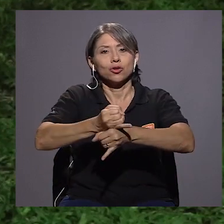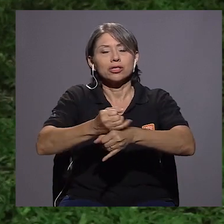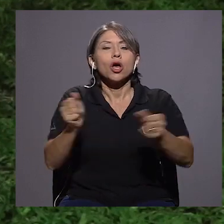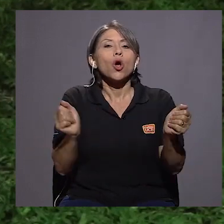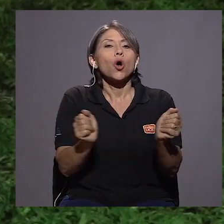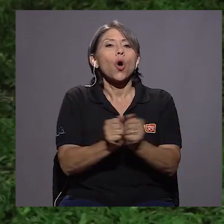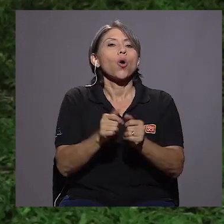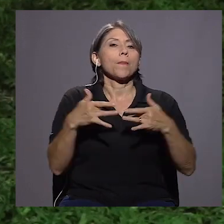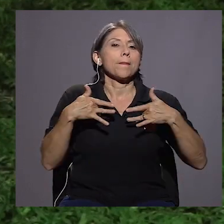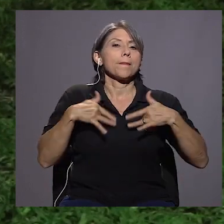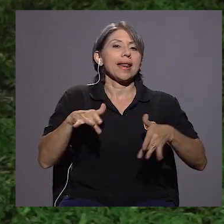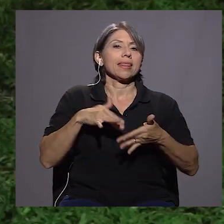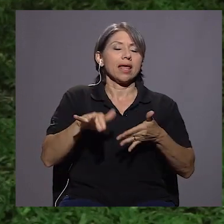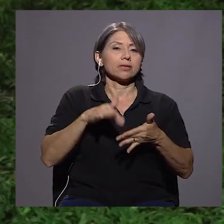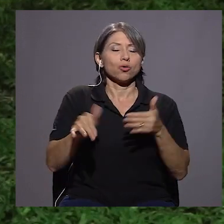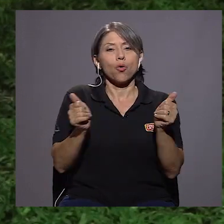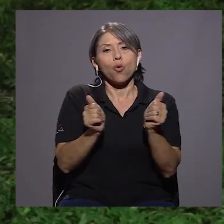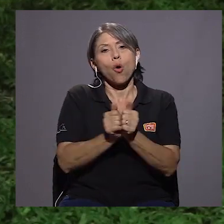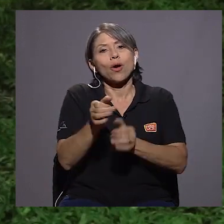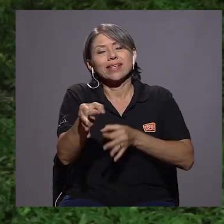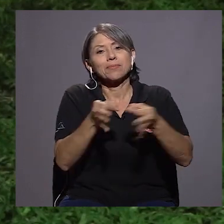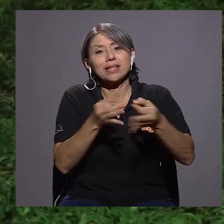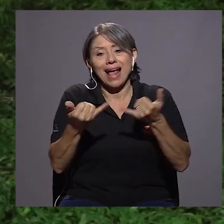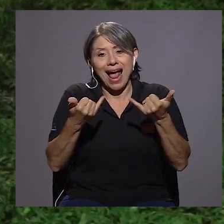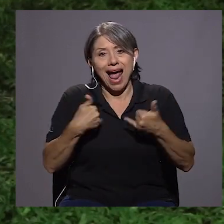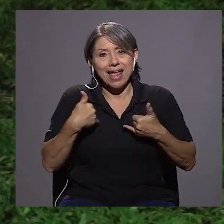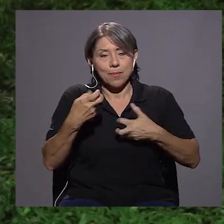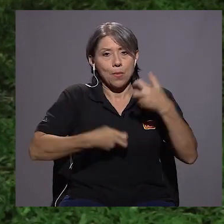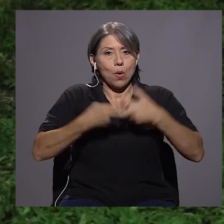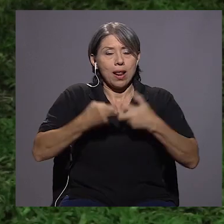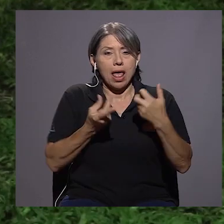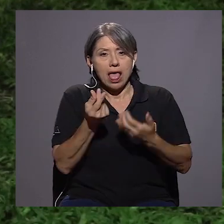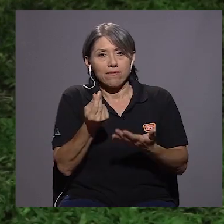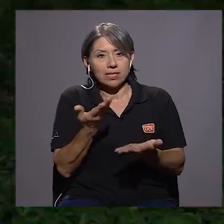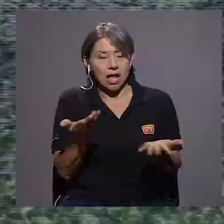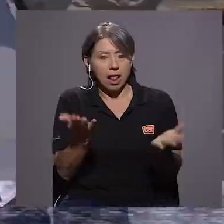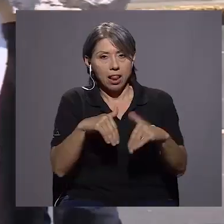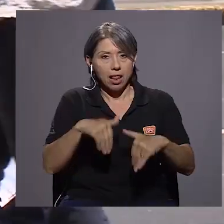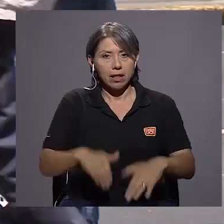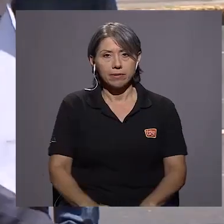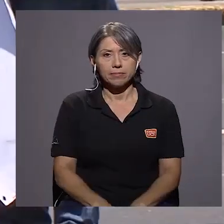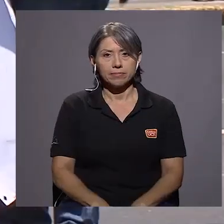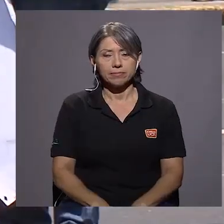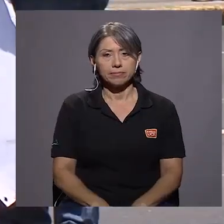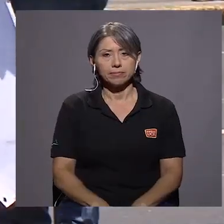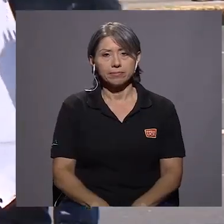Esto todo bajo el pretexto, el argumento de que hay crisis fiscal, ¿no?